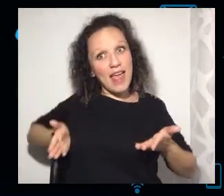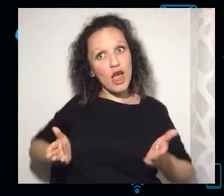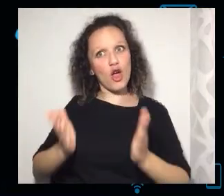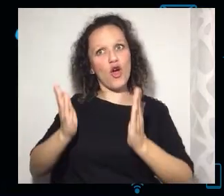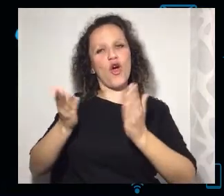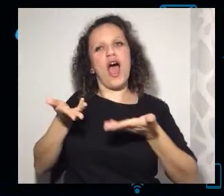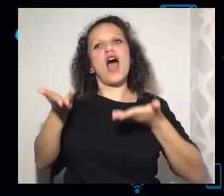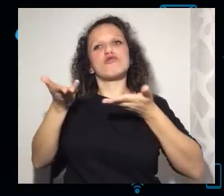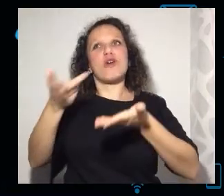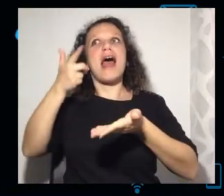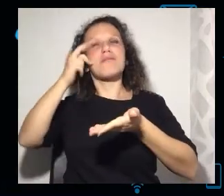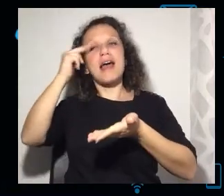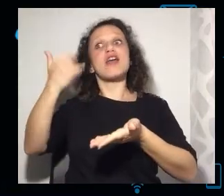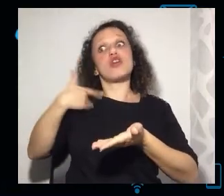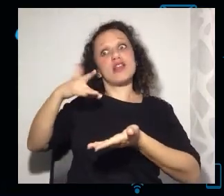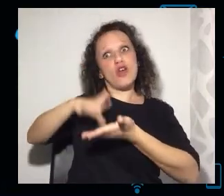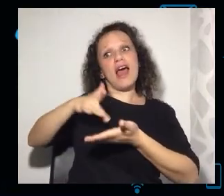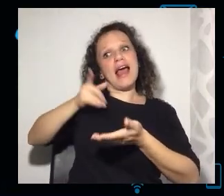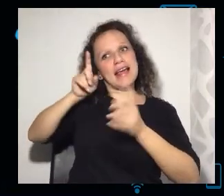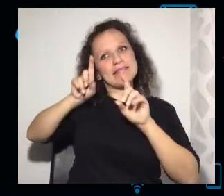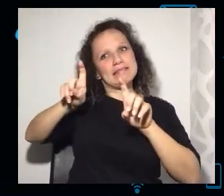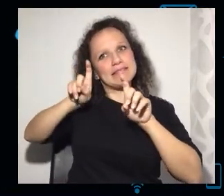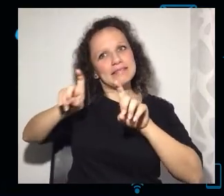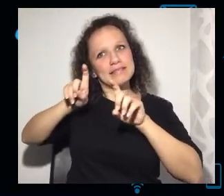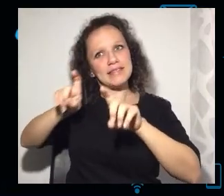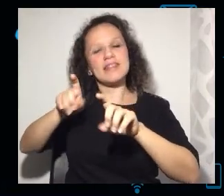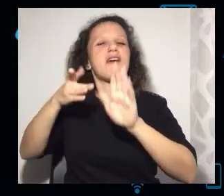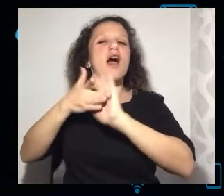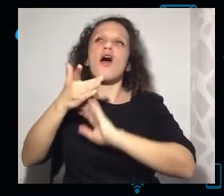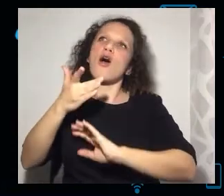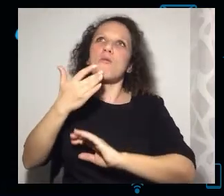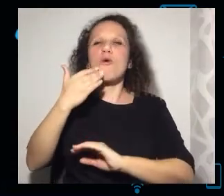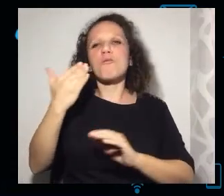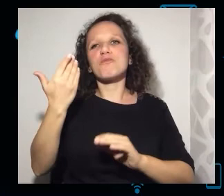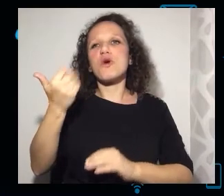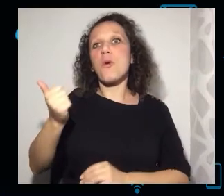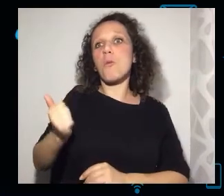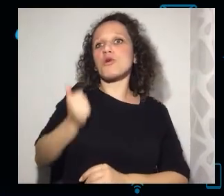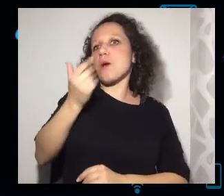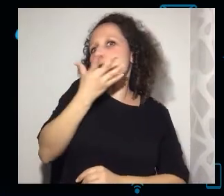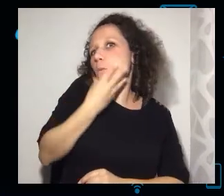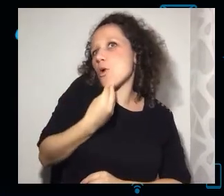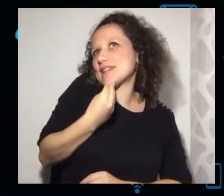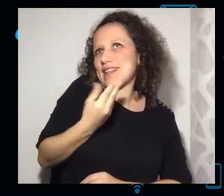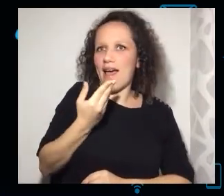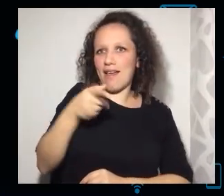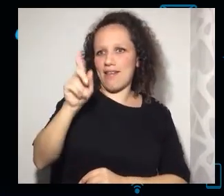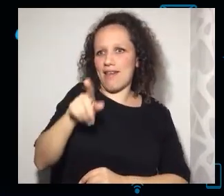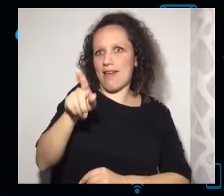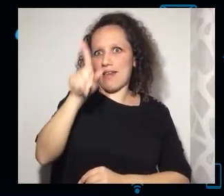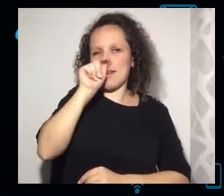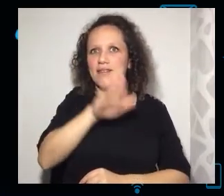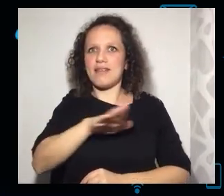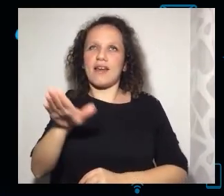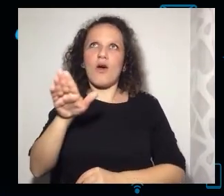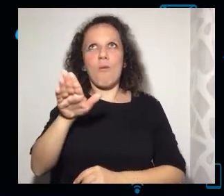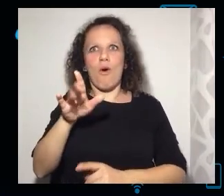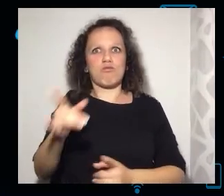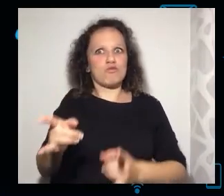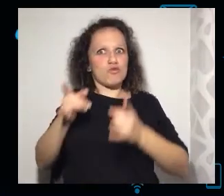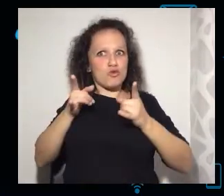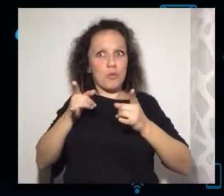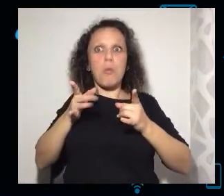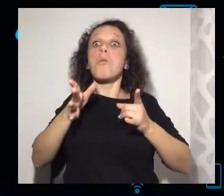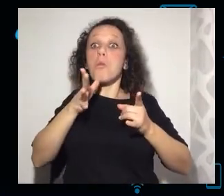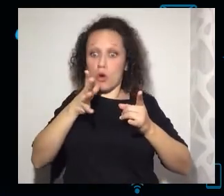y creo que es eso es una oportunidad bonita bonita también y creo que atractiva porque al fin y al cabo nosotros como